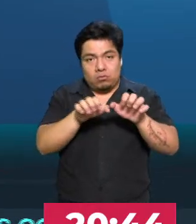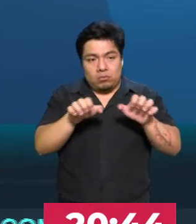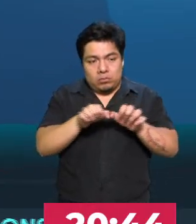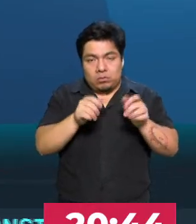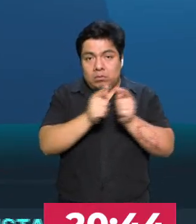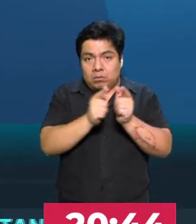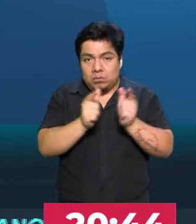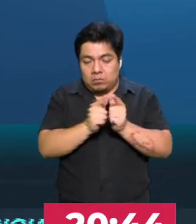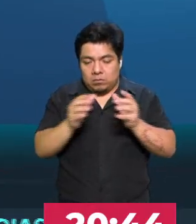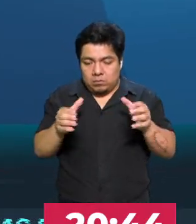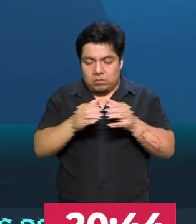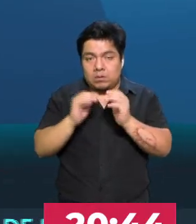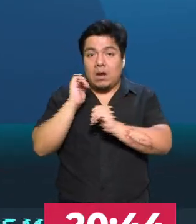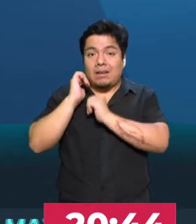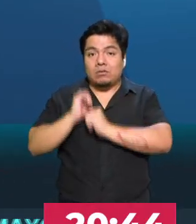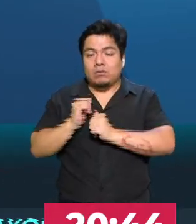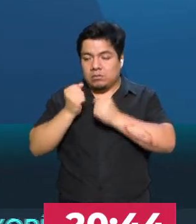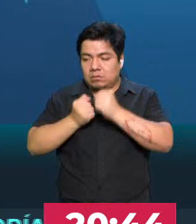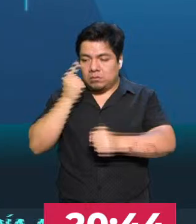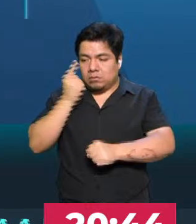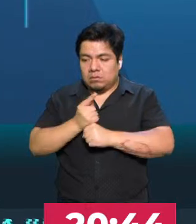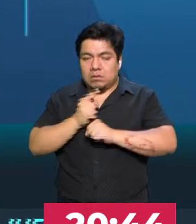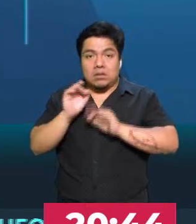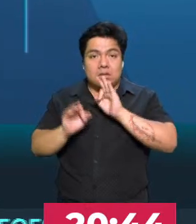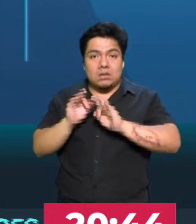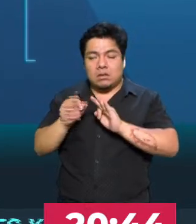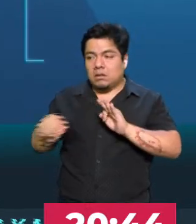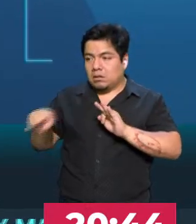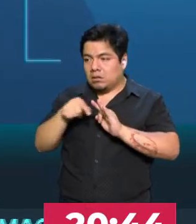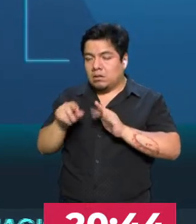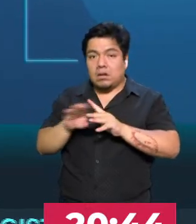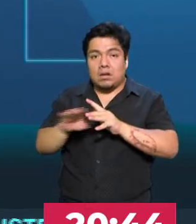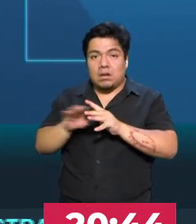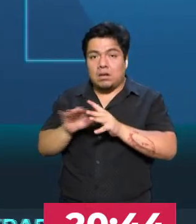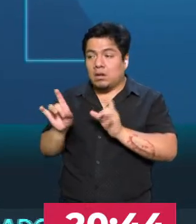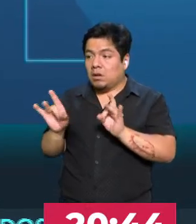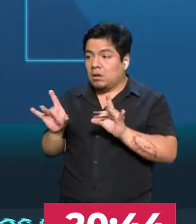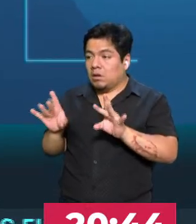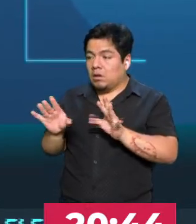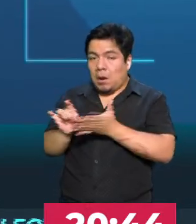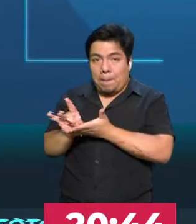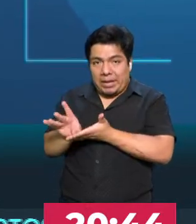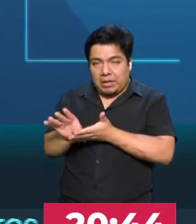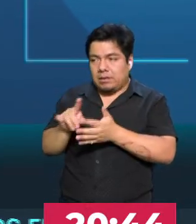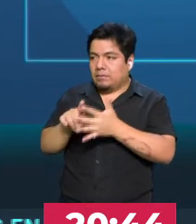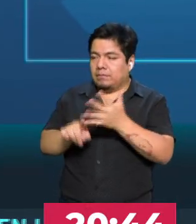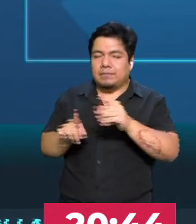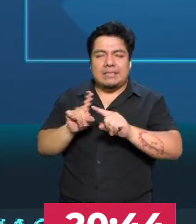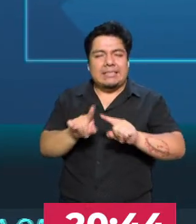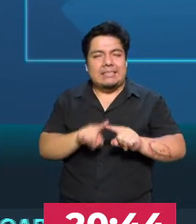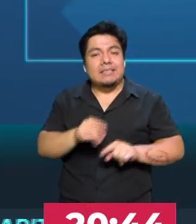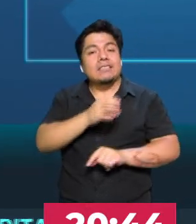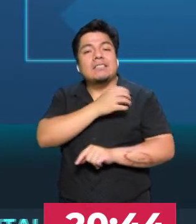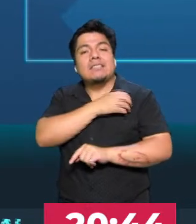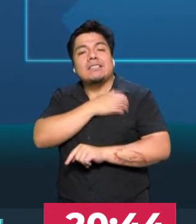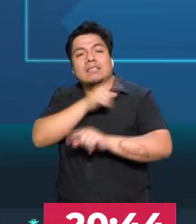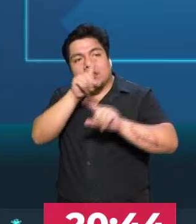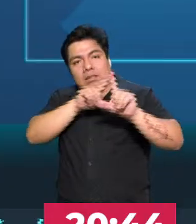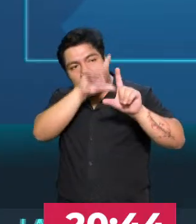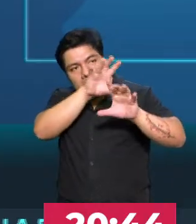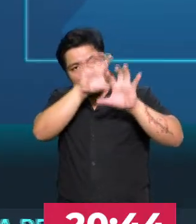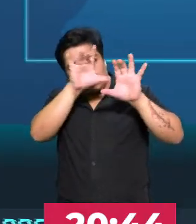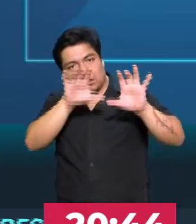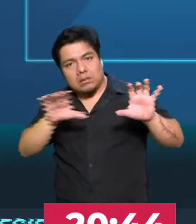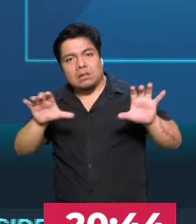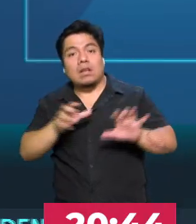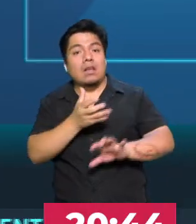sus funcionarios de seguridad interna, expulsar no nada más en Los Ángeles, sino en las principales capitales de los Estados Unidos, a